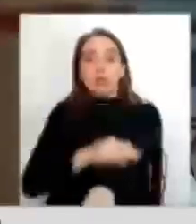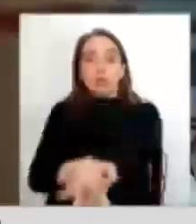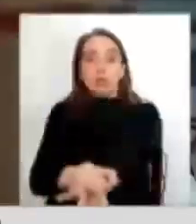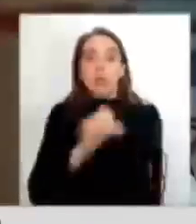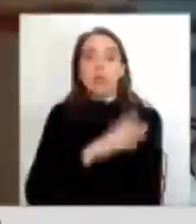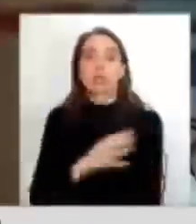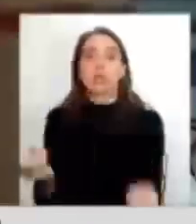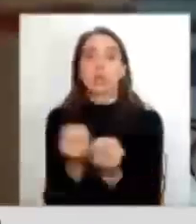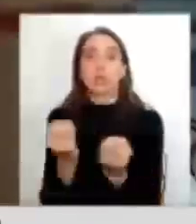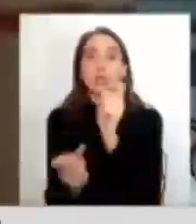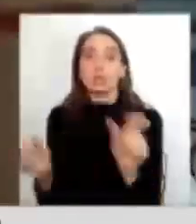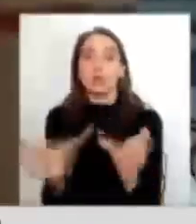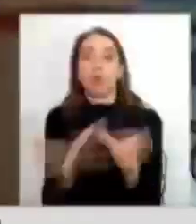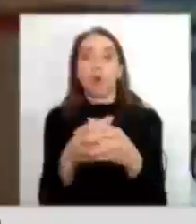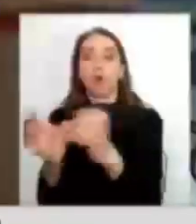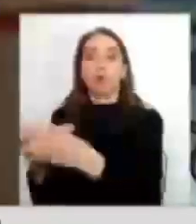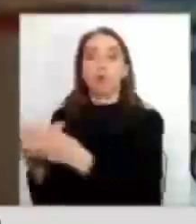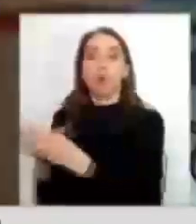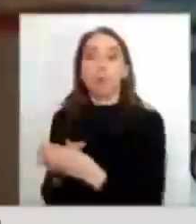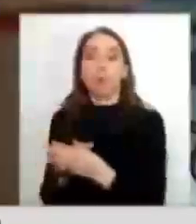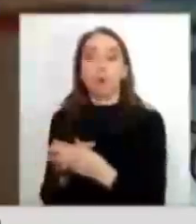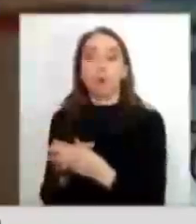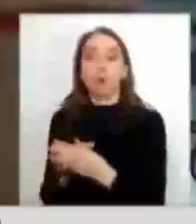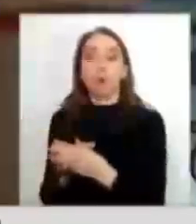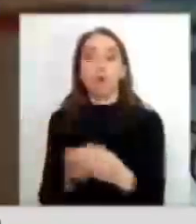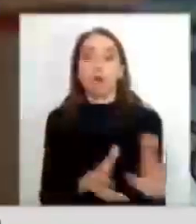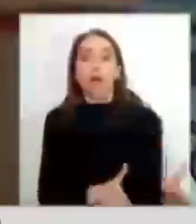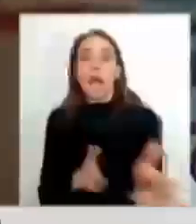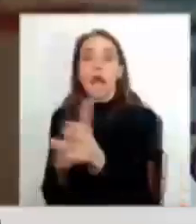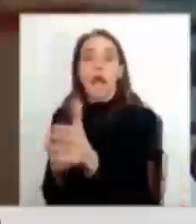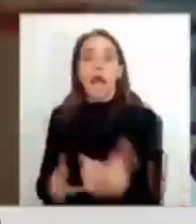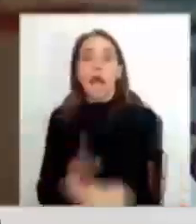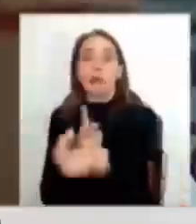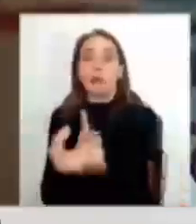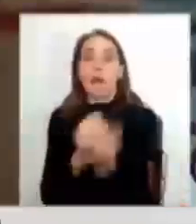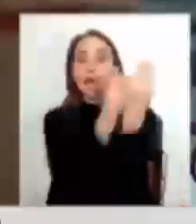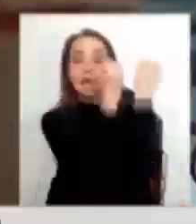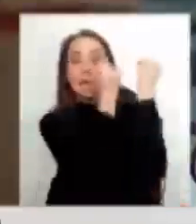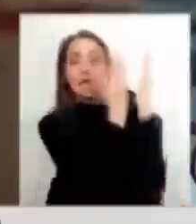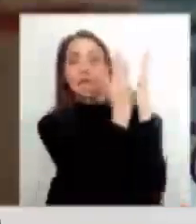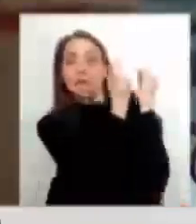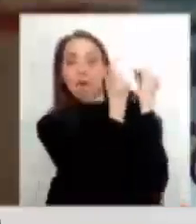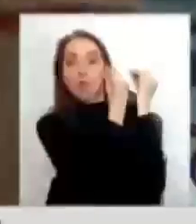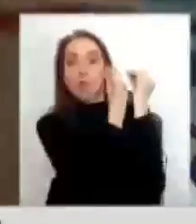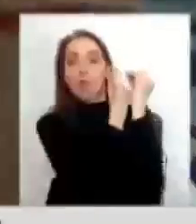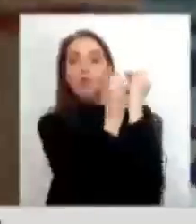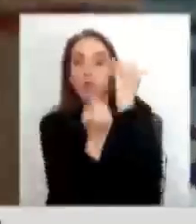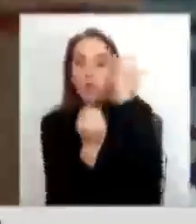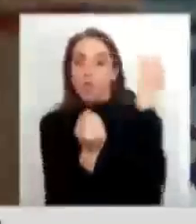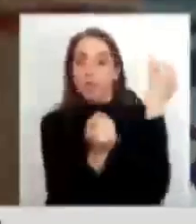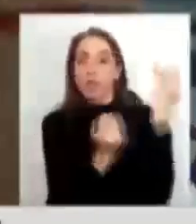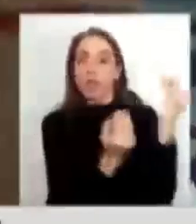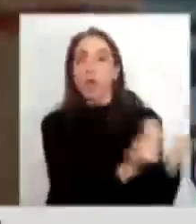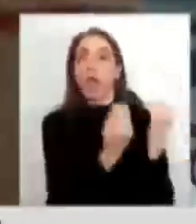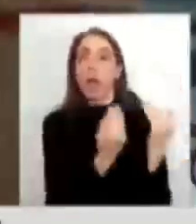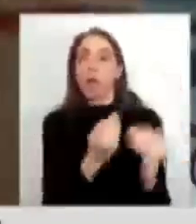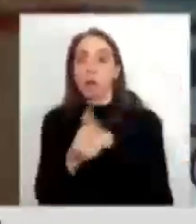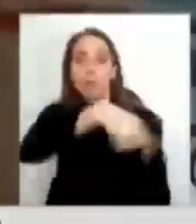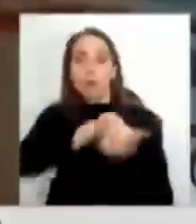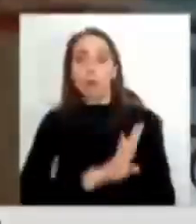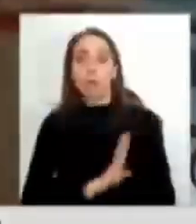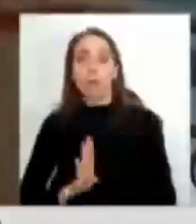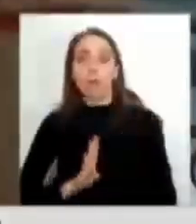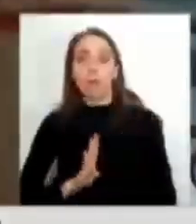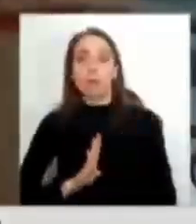que han sido armados y formados ideológicamente respaldados por parte de nuestro congreso